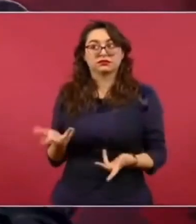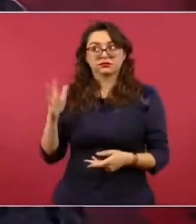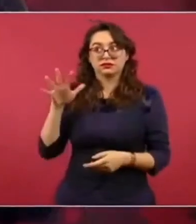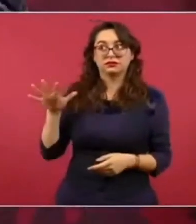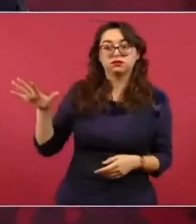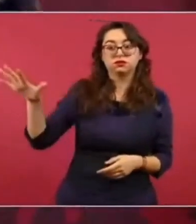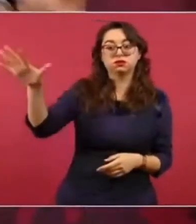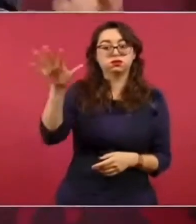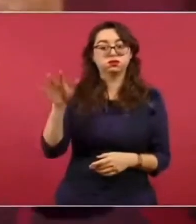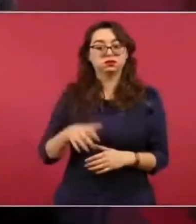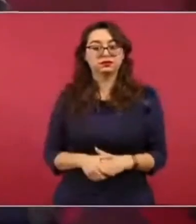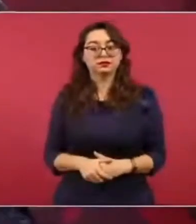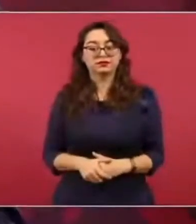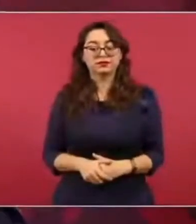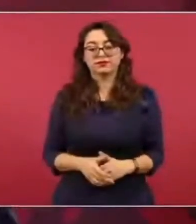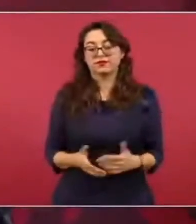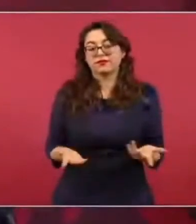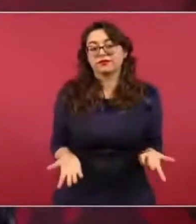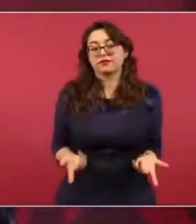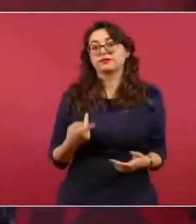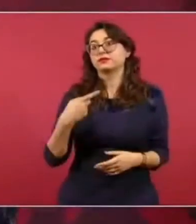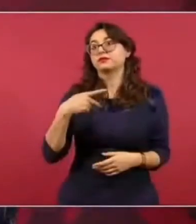ejemplo, el pago de las nóminas.